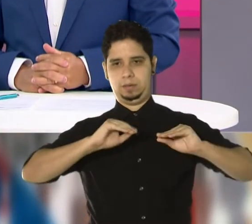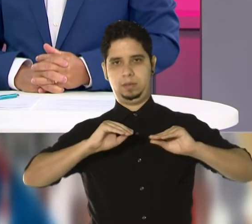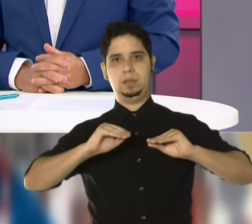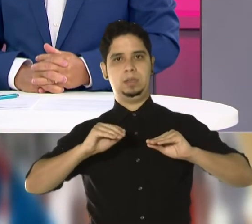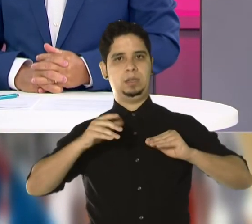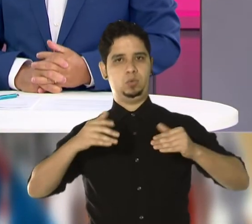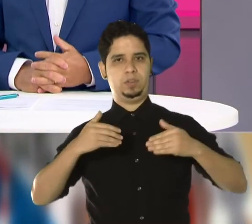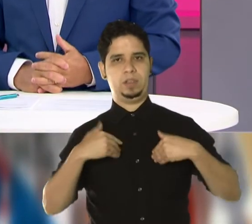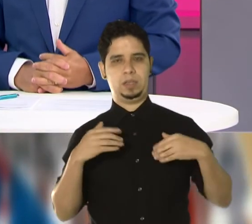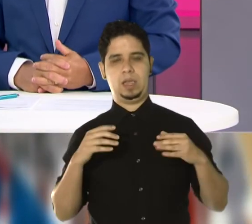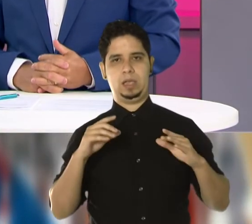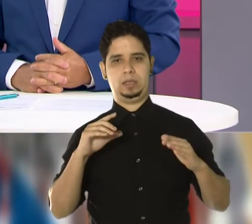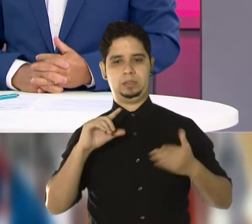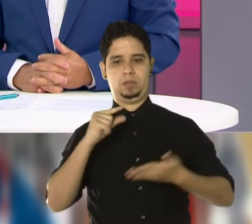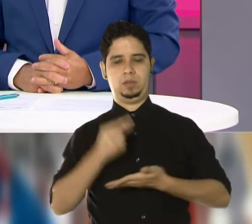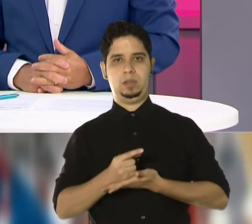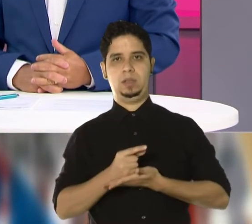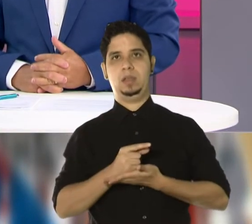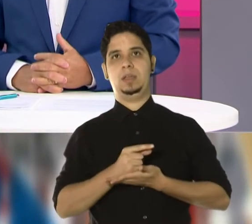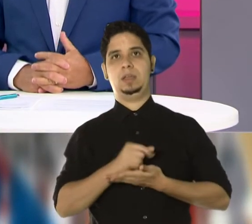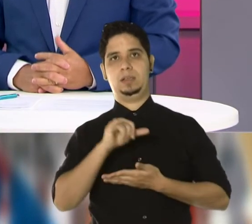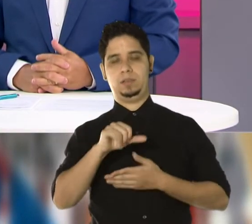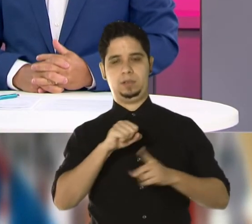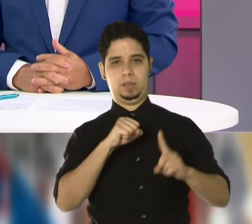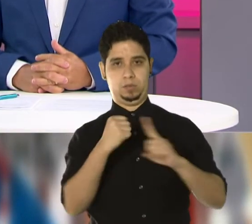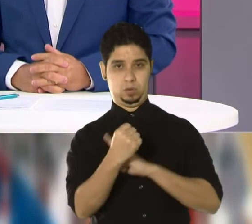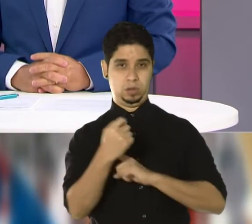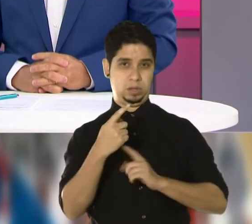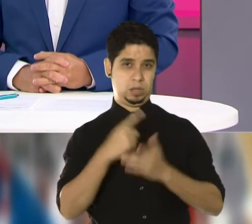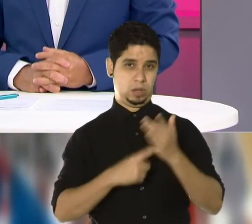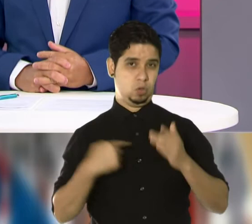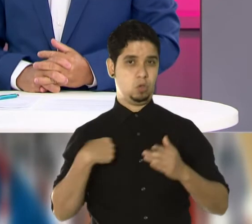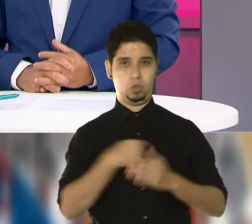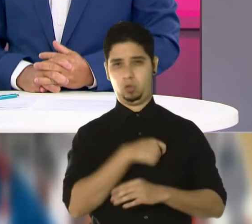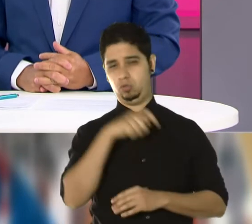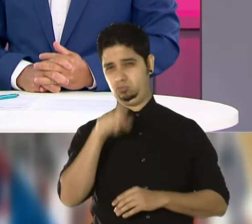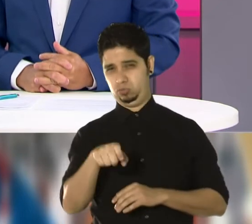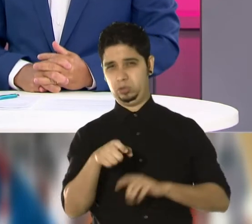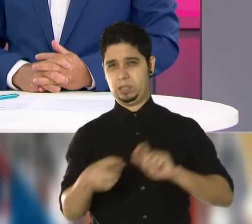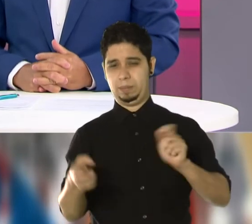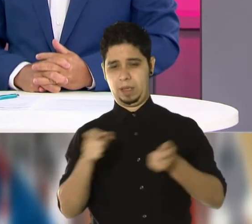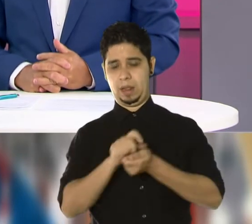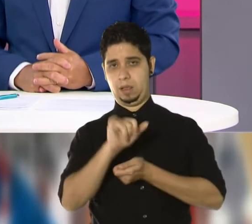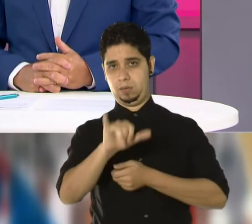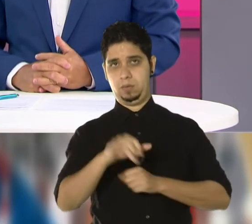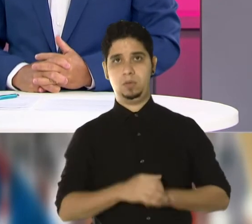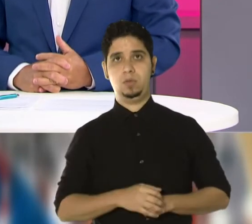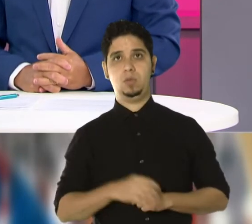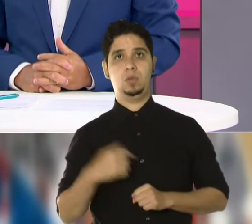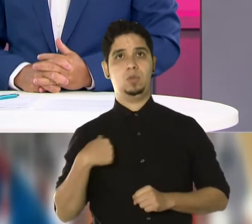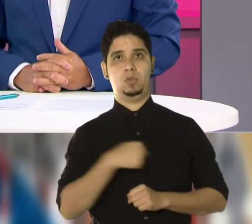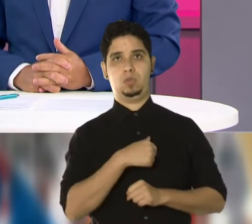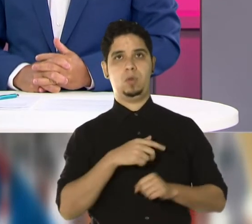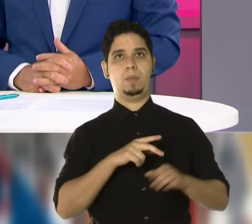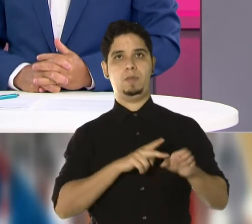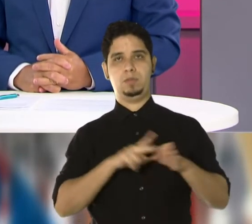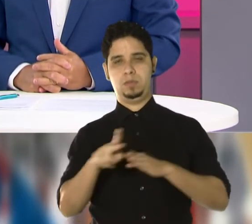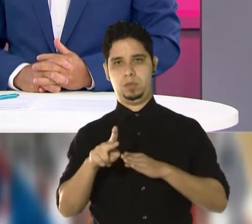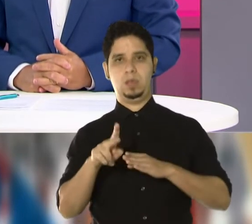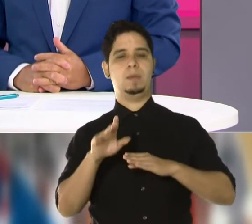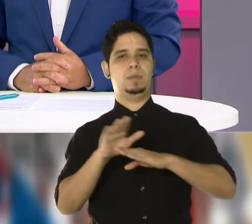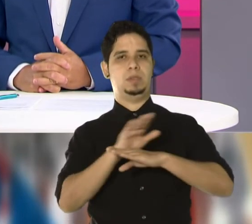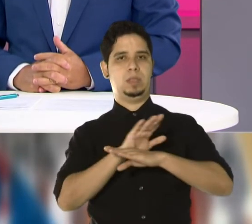graduara de eso. Y ese es el paradigma que yo creo que nosotros tenemos que cambiar. Uh-huh. Y nosotros le llamamos eso profesionalizar la industria de la